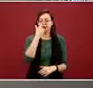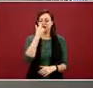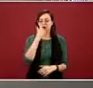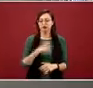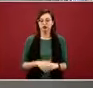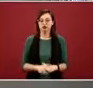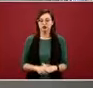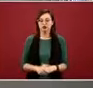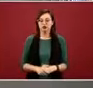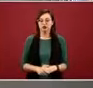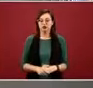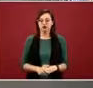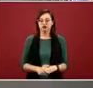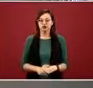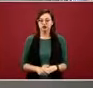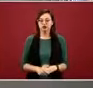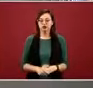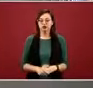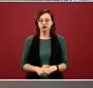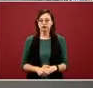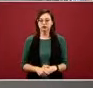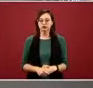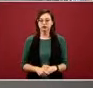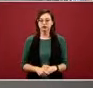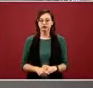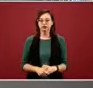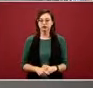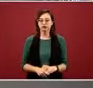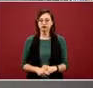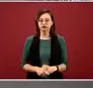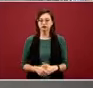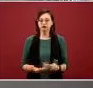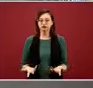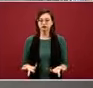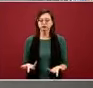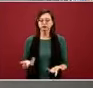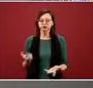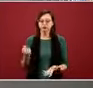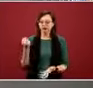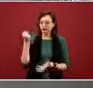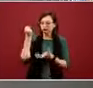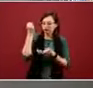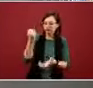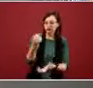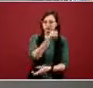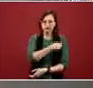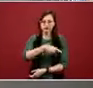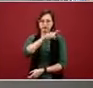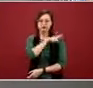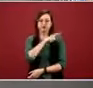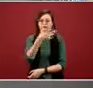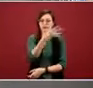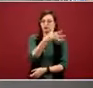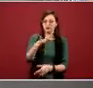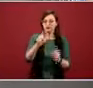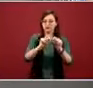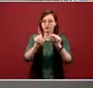Sí que nos centramos en los aspectos que le son trascendentes. El presupuesto de salud en general en